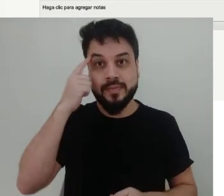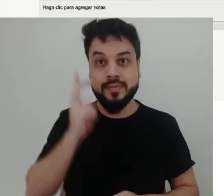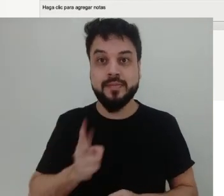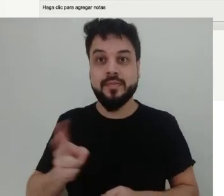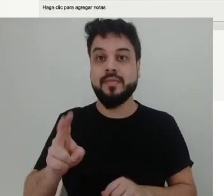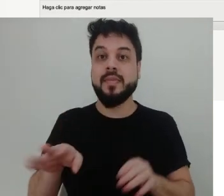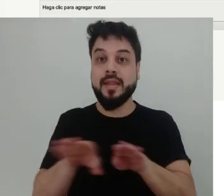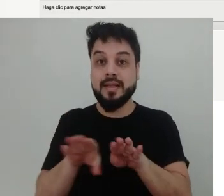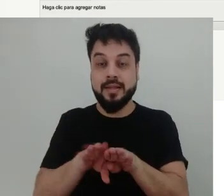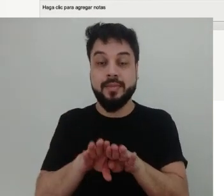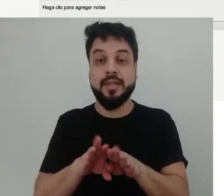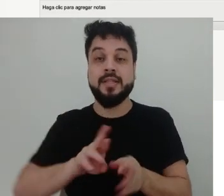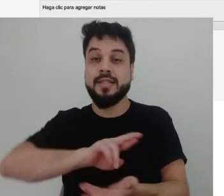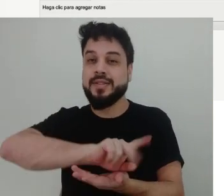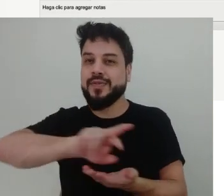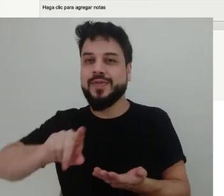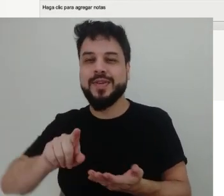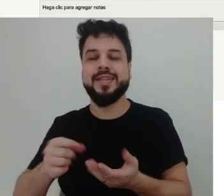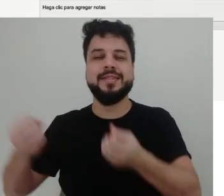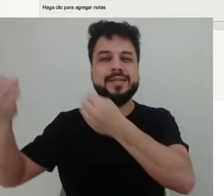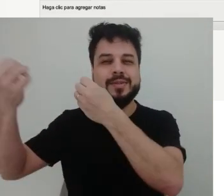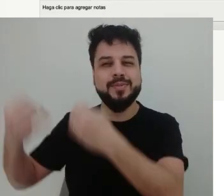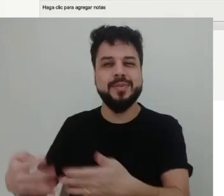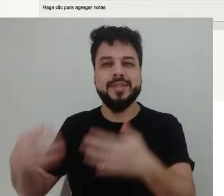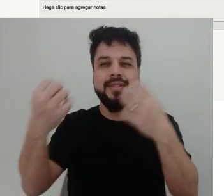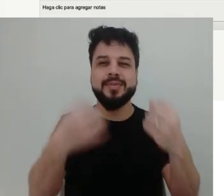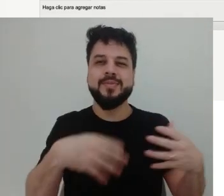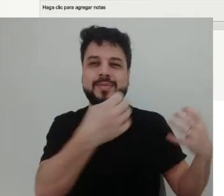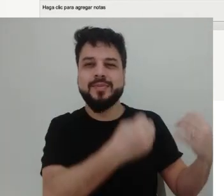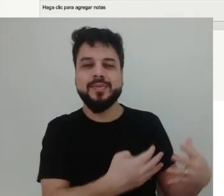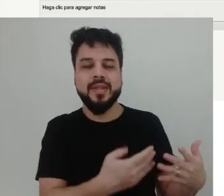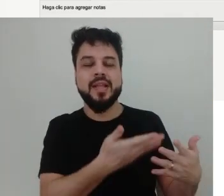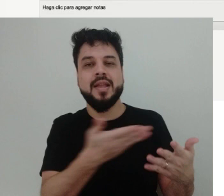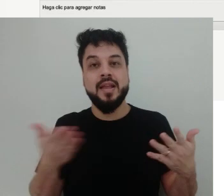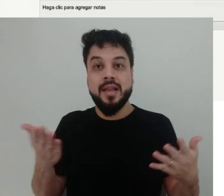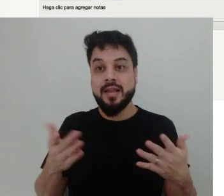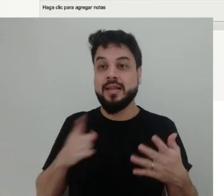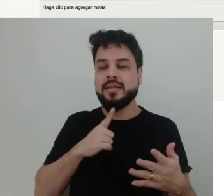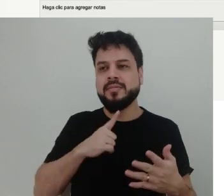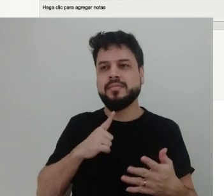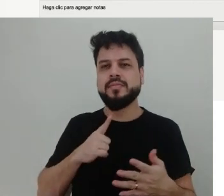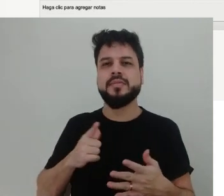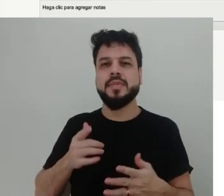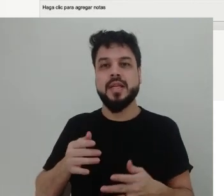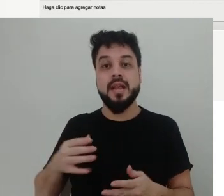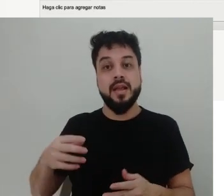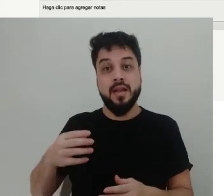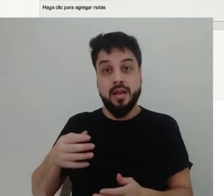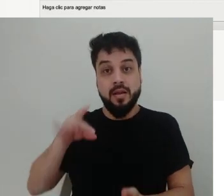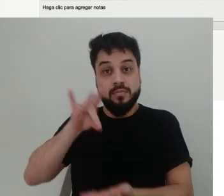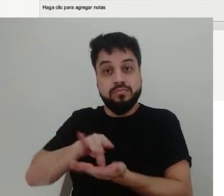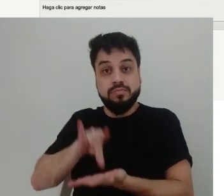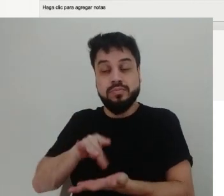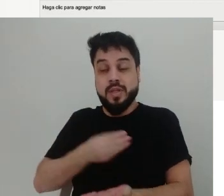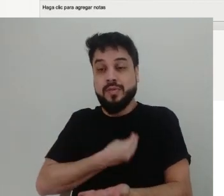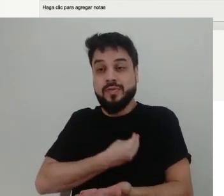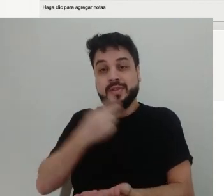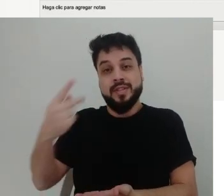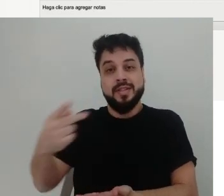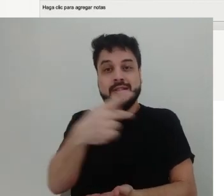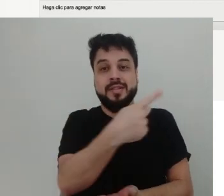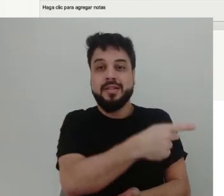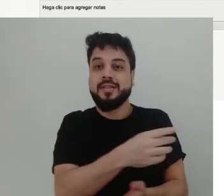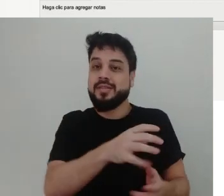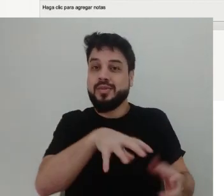Es imprescindible que el conocimiento científico en sus múltiples interrelaciones haga visible también las diversas dimensiones de las problemáticas